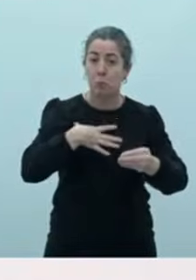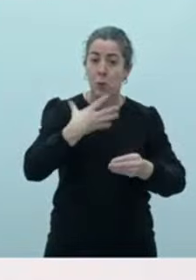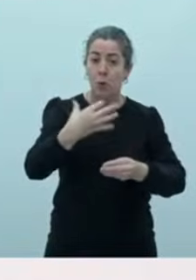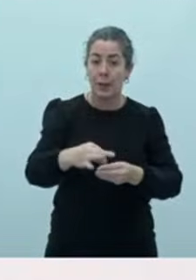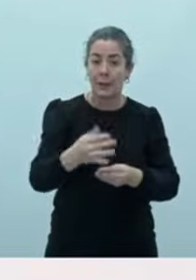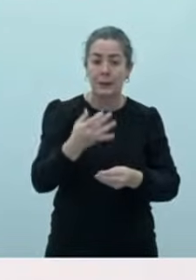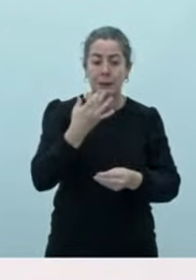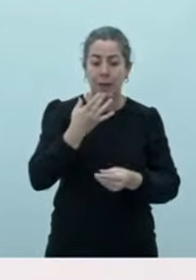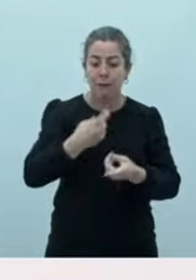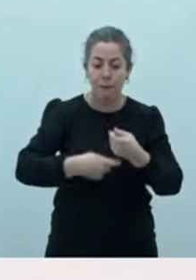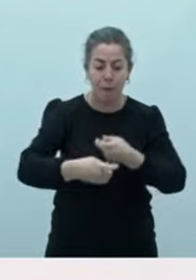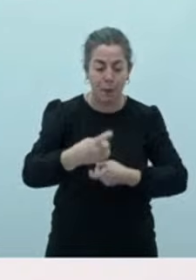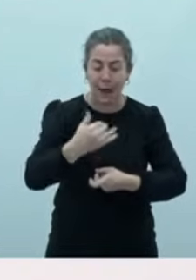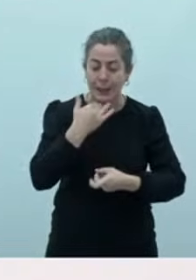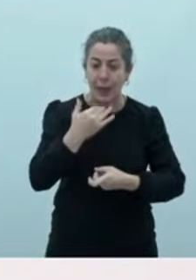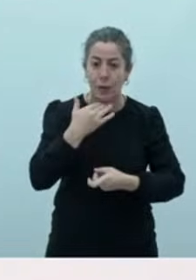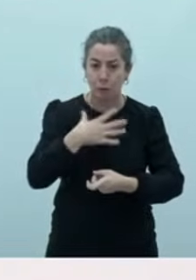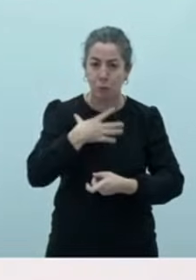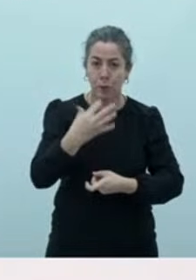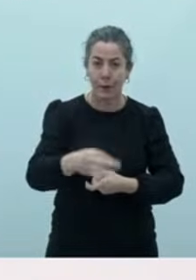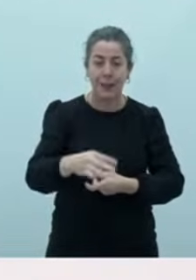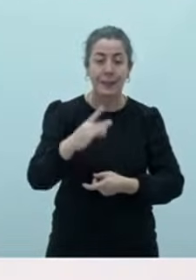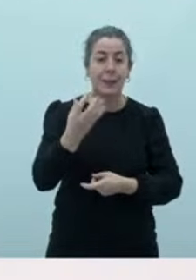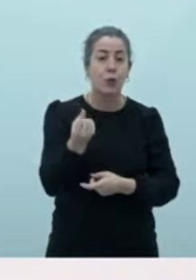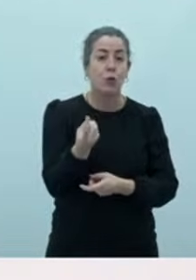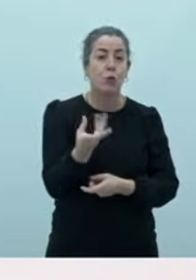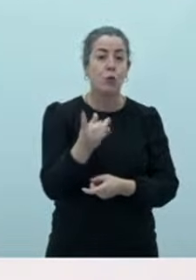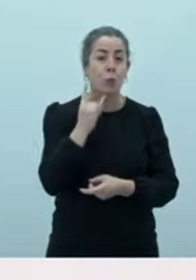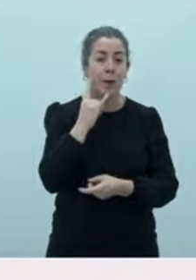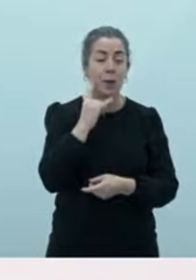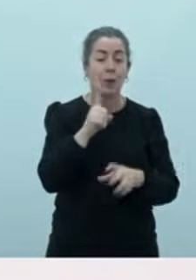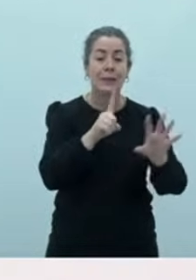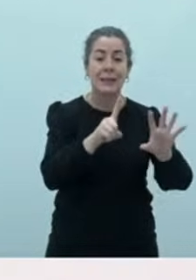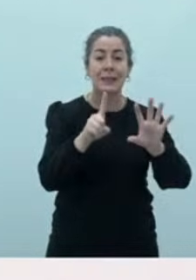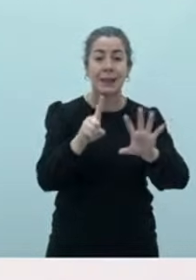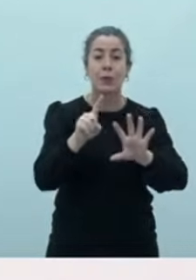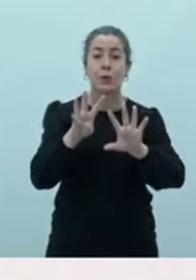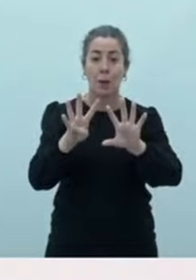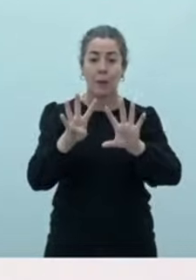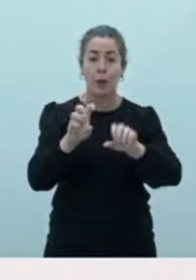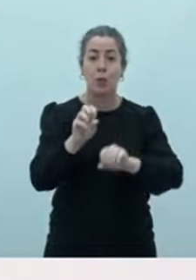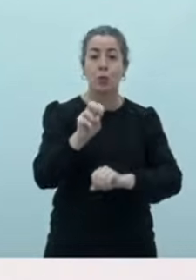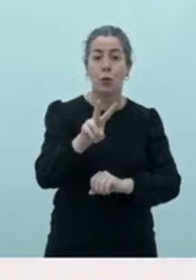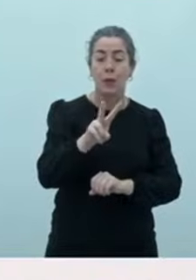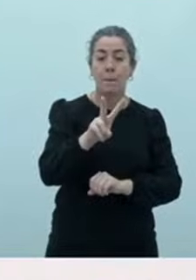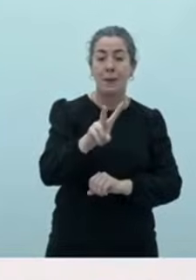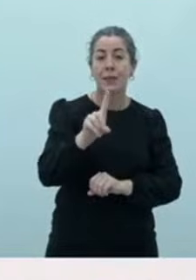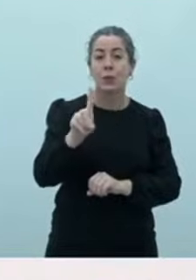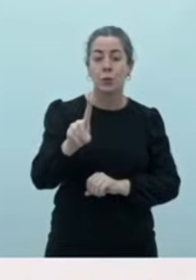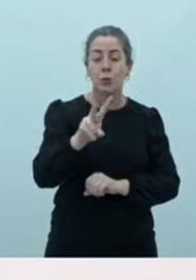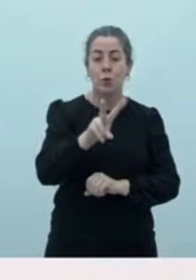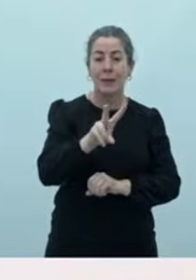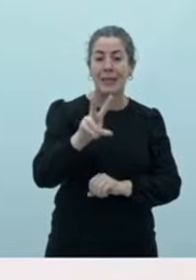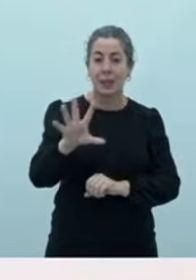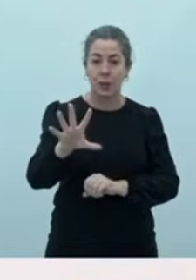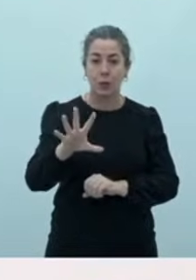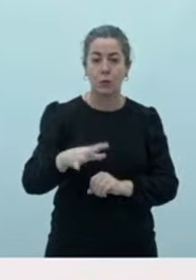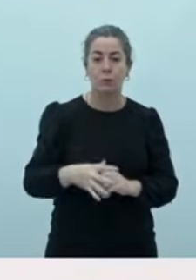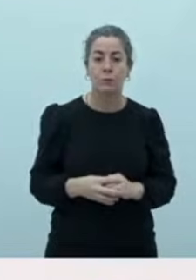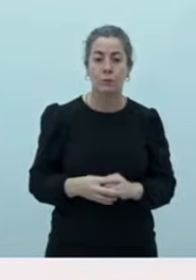realizar cualquier tipo de consulta. El teléfono es el 669 12 21